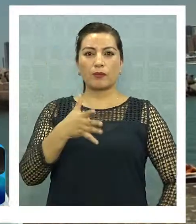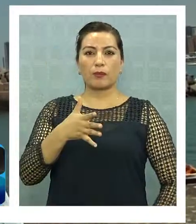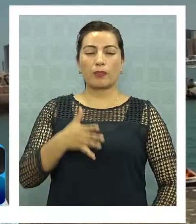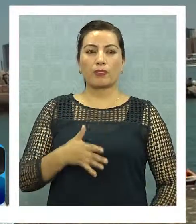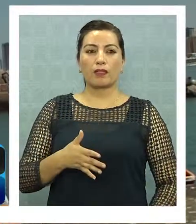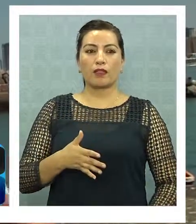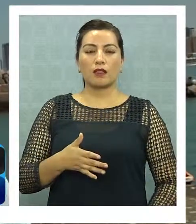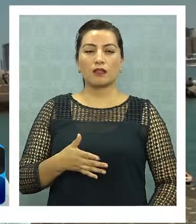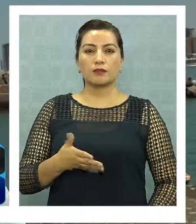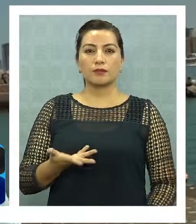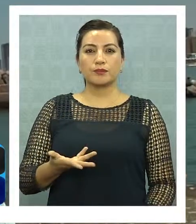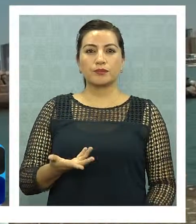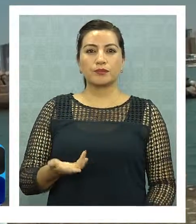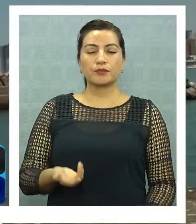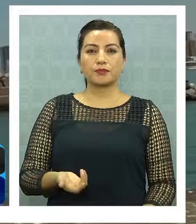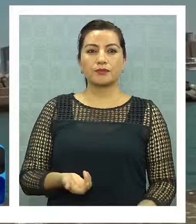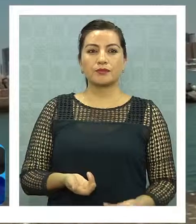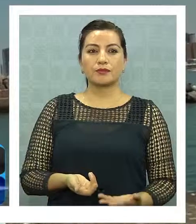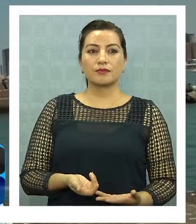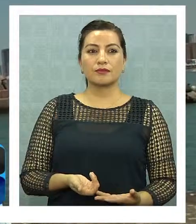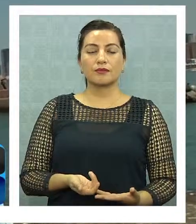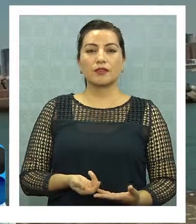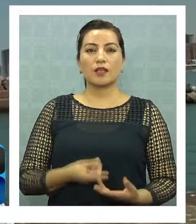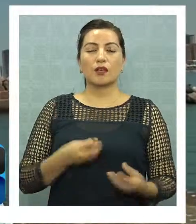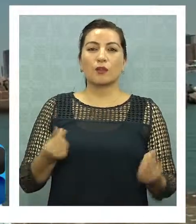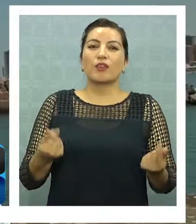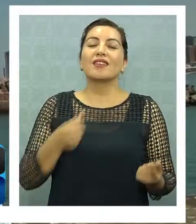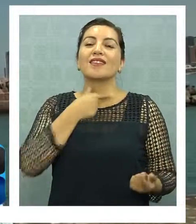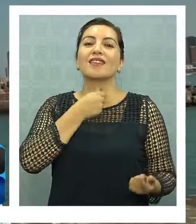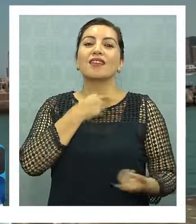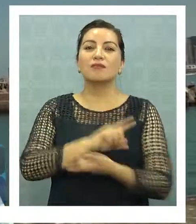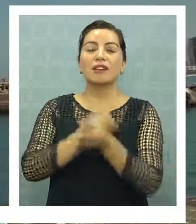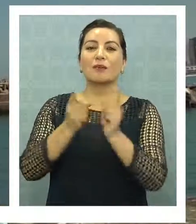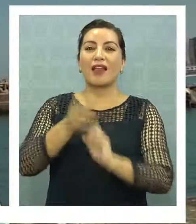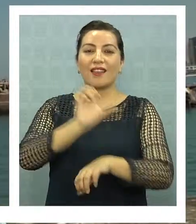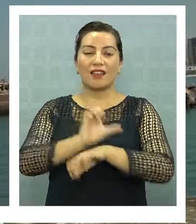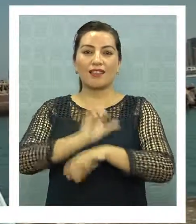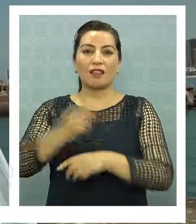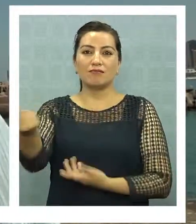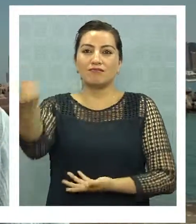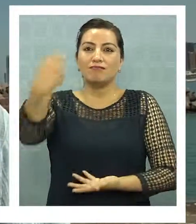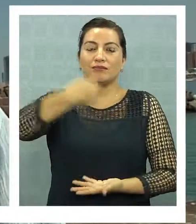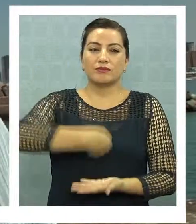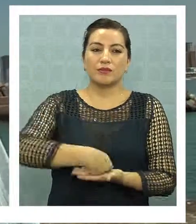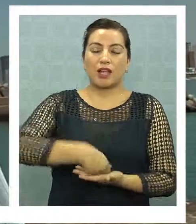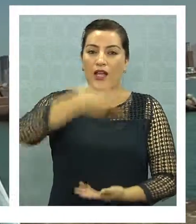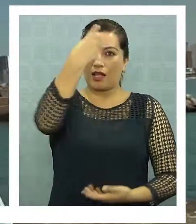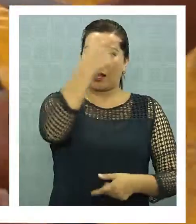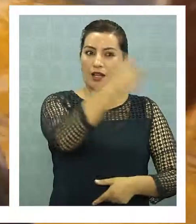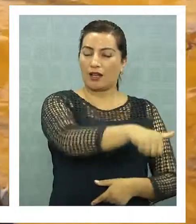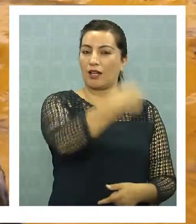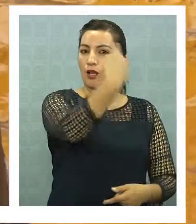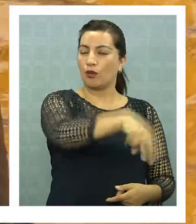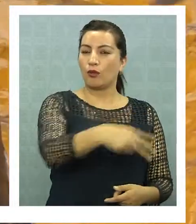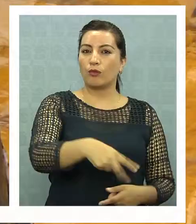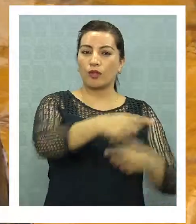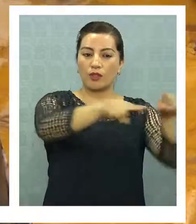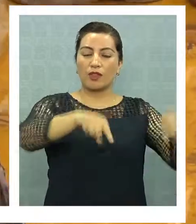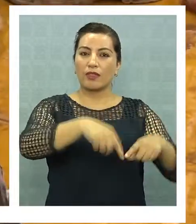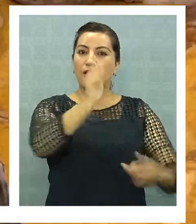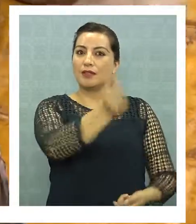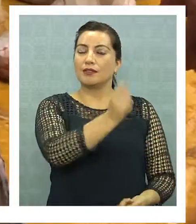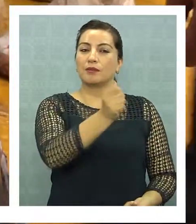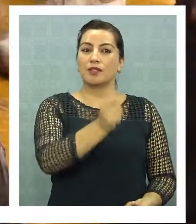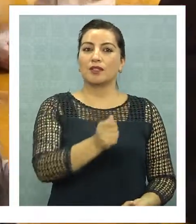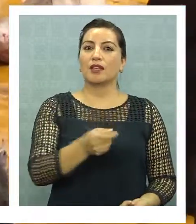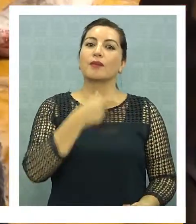una retribución monetaria del Estado a los dueños de la pesquería y ya sabemos para qué